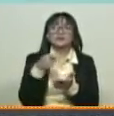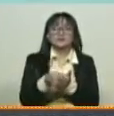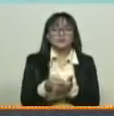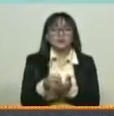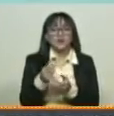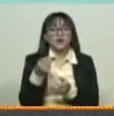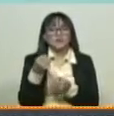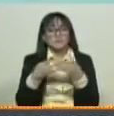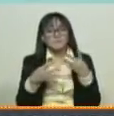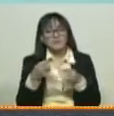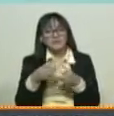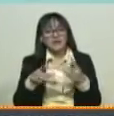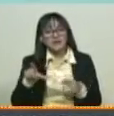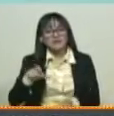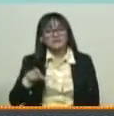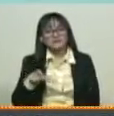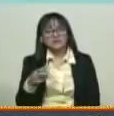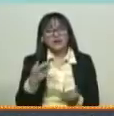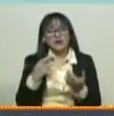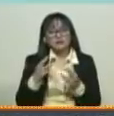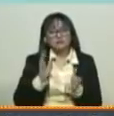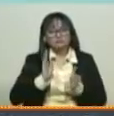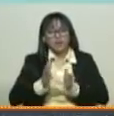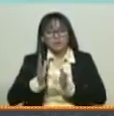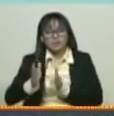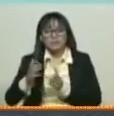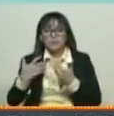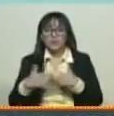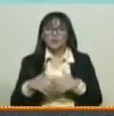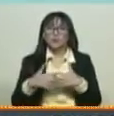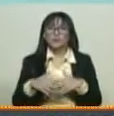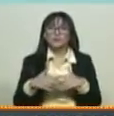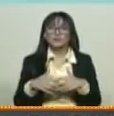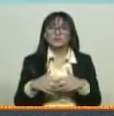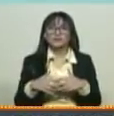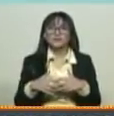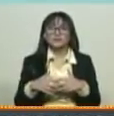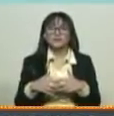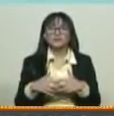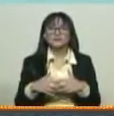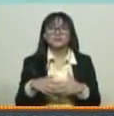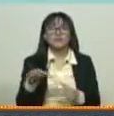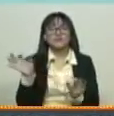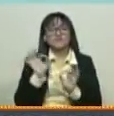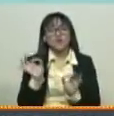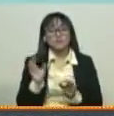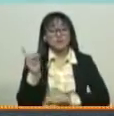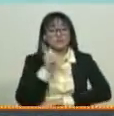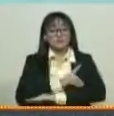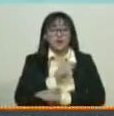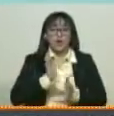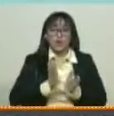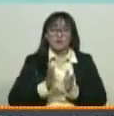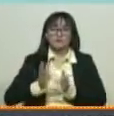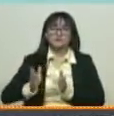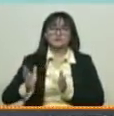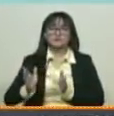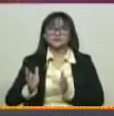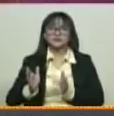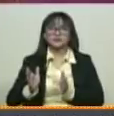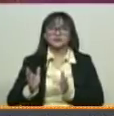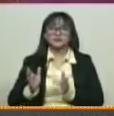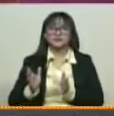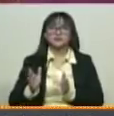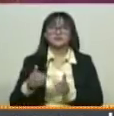materia prima, ordenar las relaciones productivas desde una perspectiva disciplinada en aras